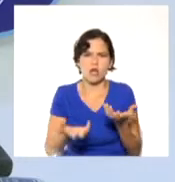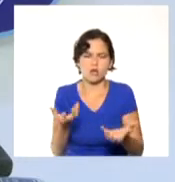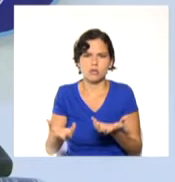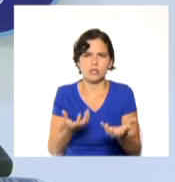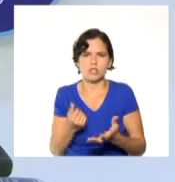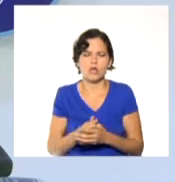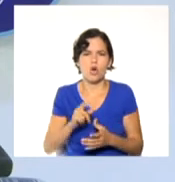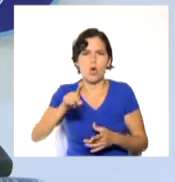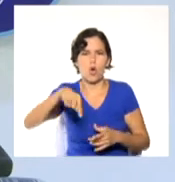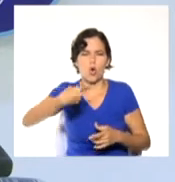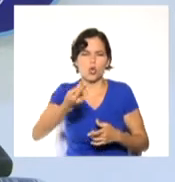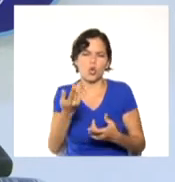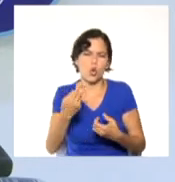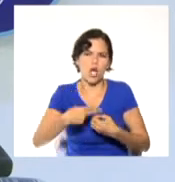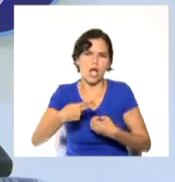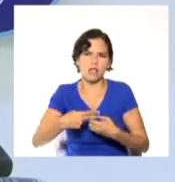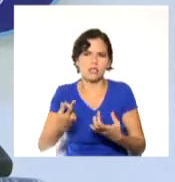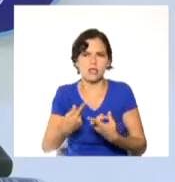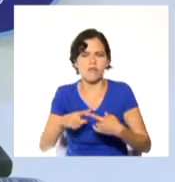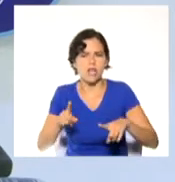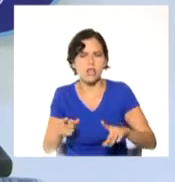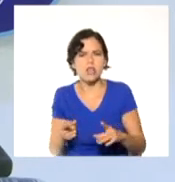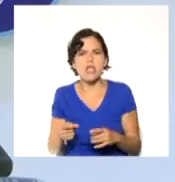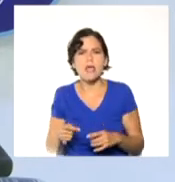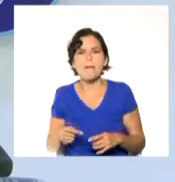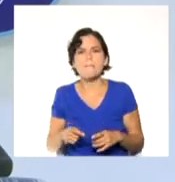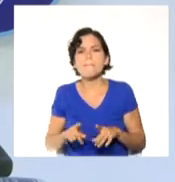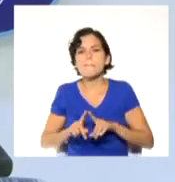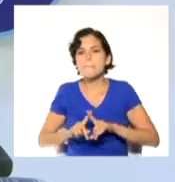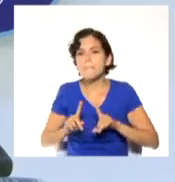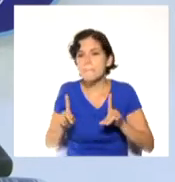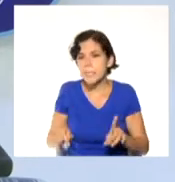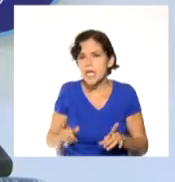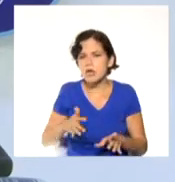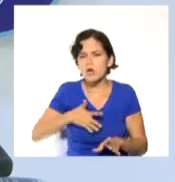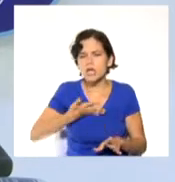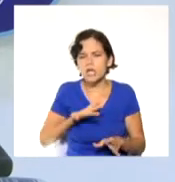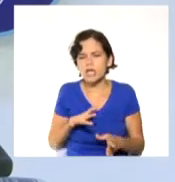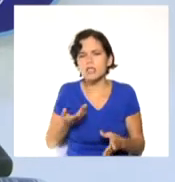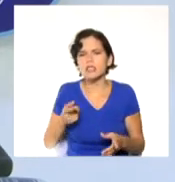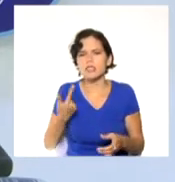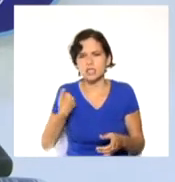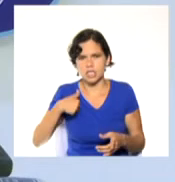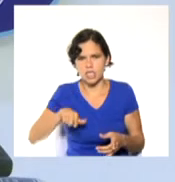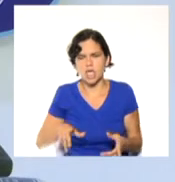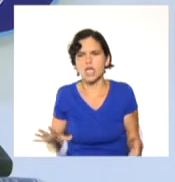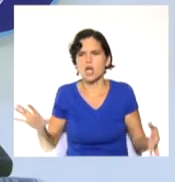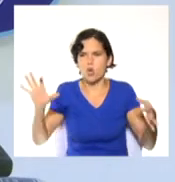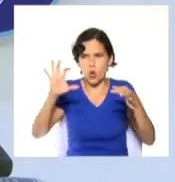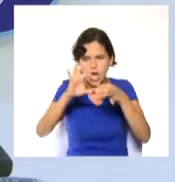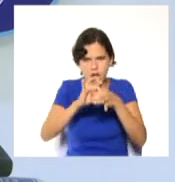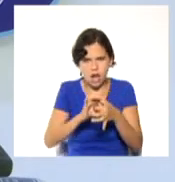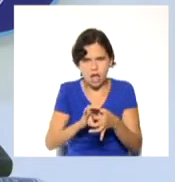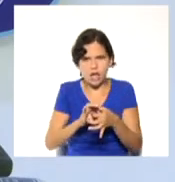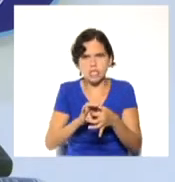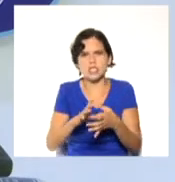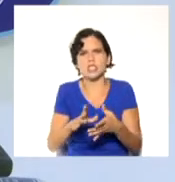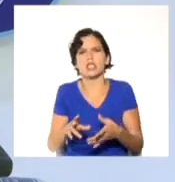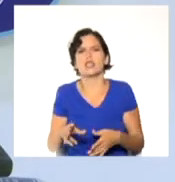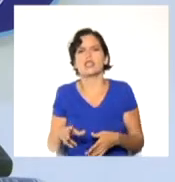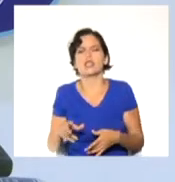bien, otro tipo de gas, pero es donde ese compuesto tiene un enlace